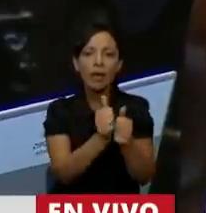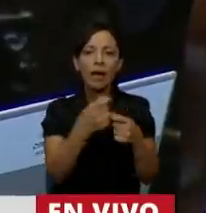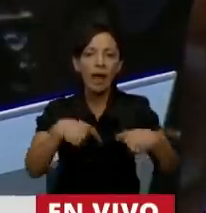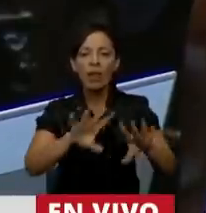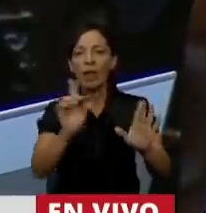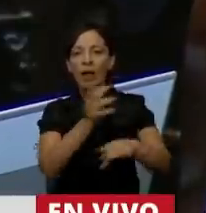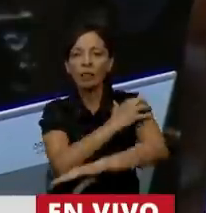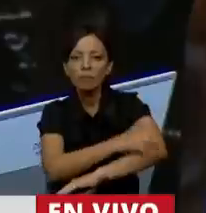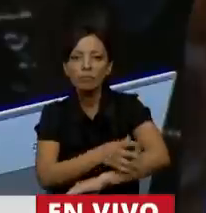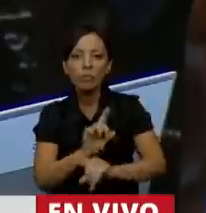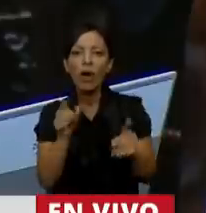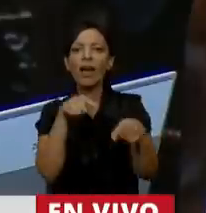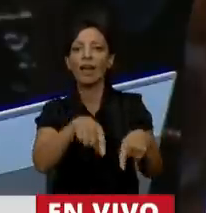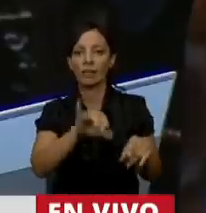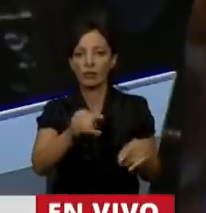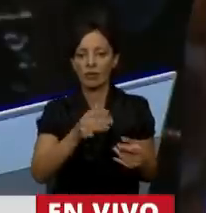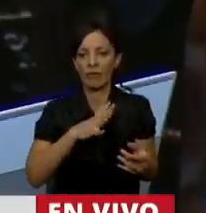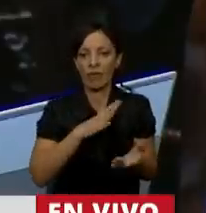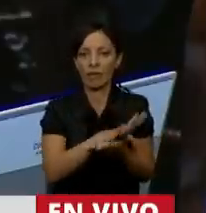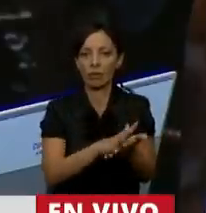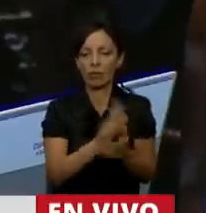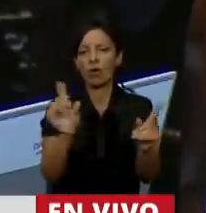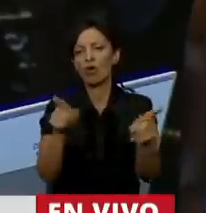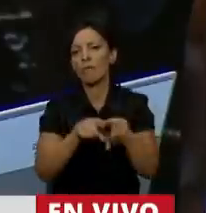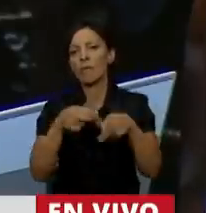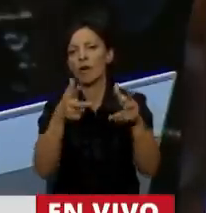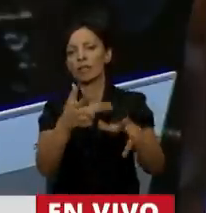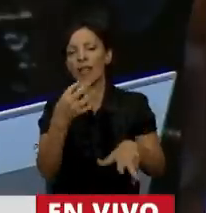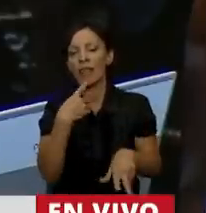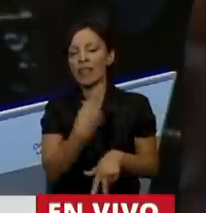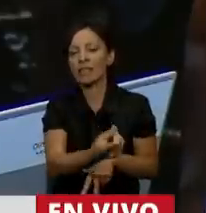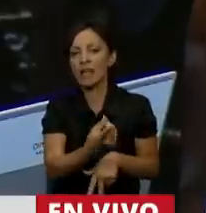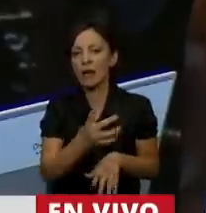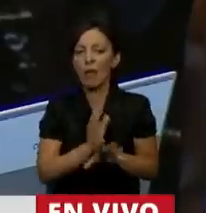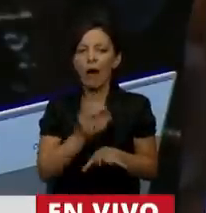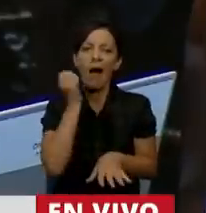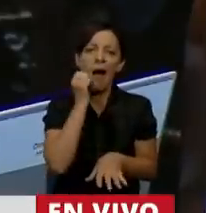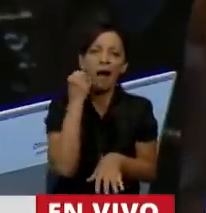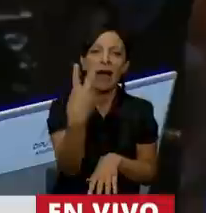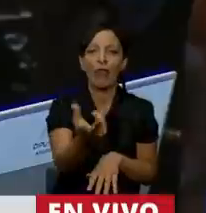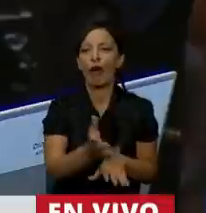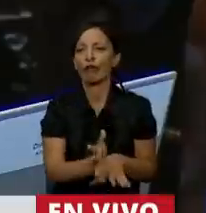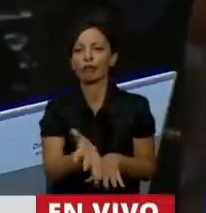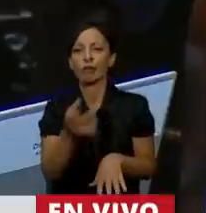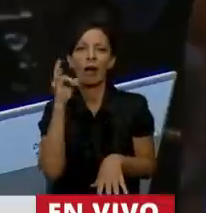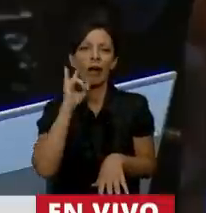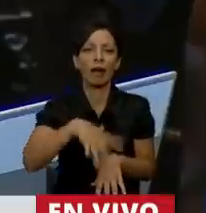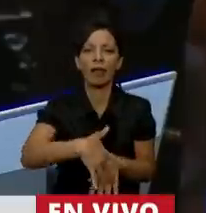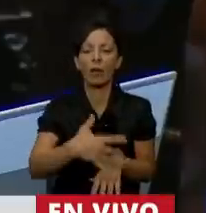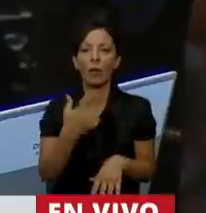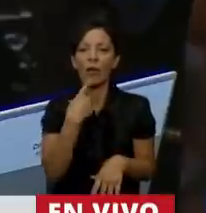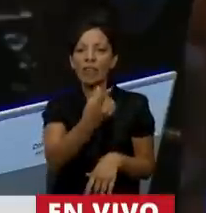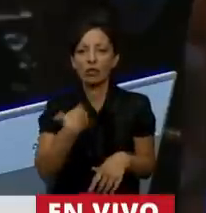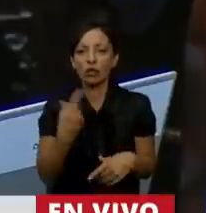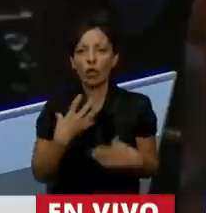la pobreza. Esa es la deuda. No como recién decían que nos trataron de hipócritas, de cínicos por decir que defendemos